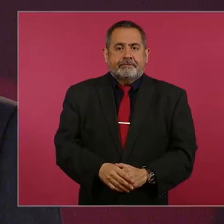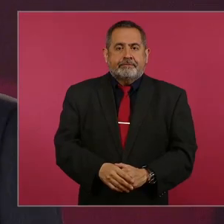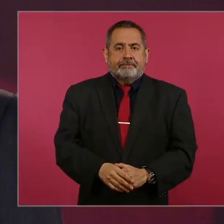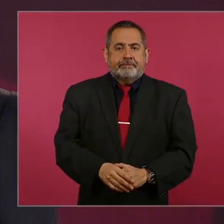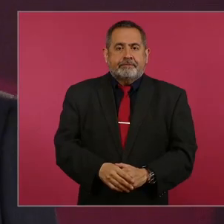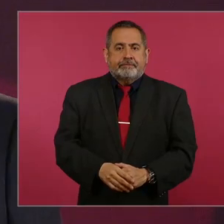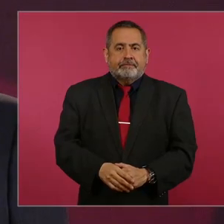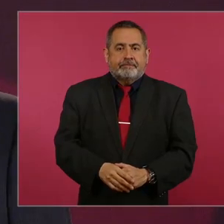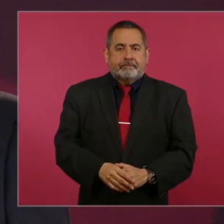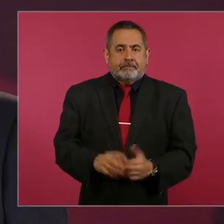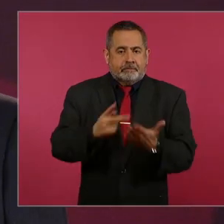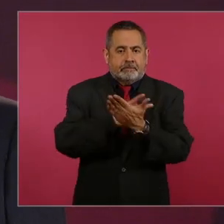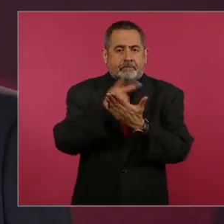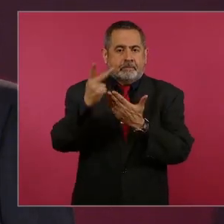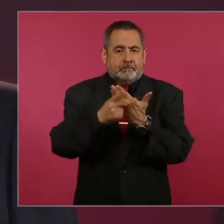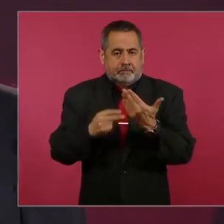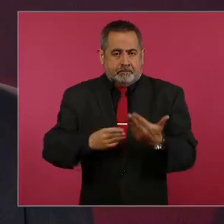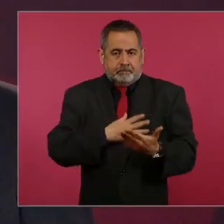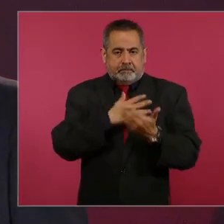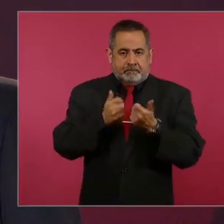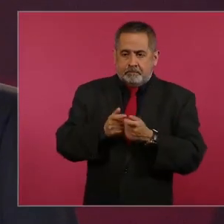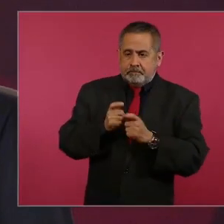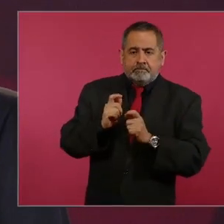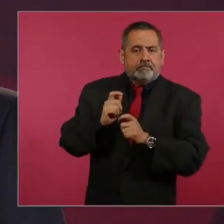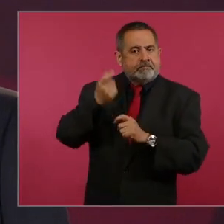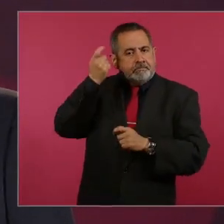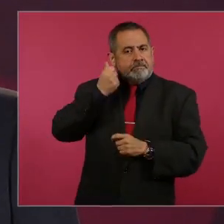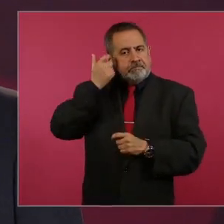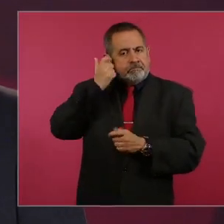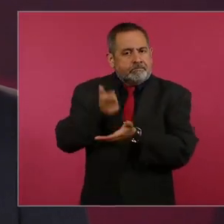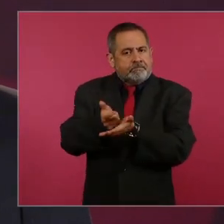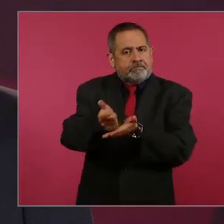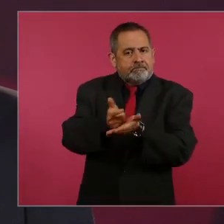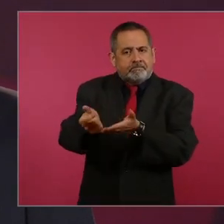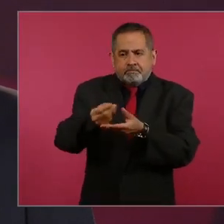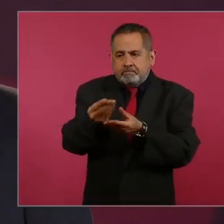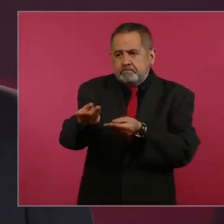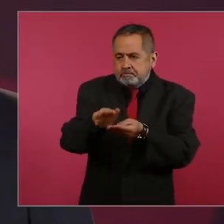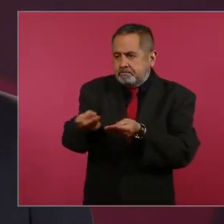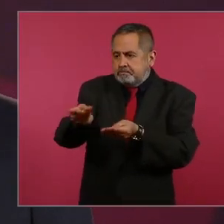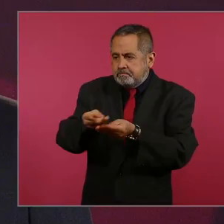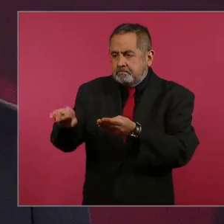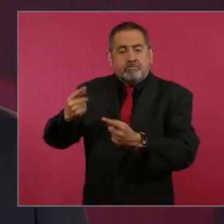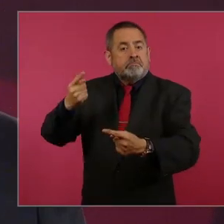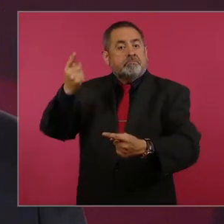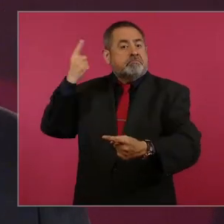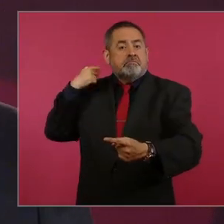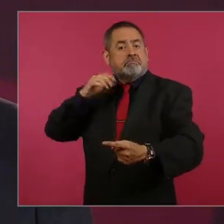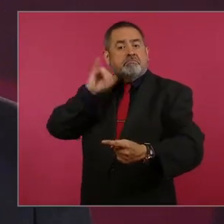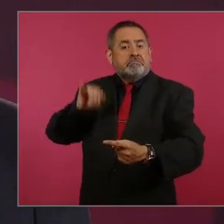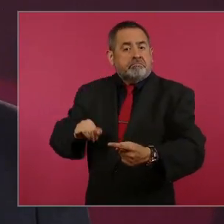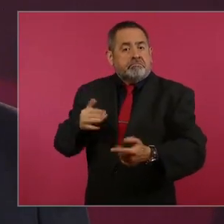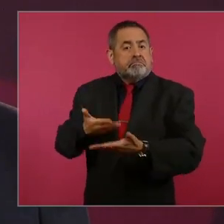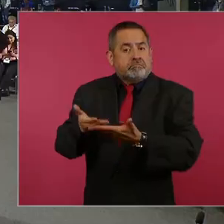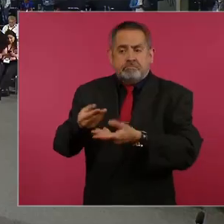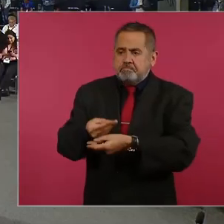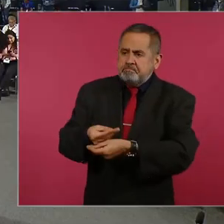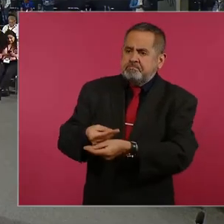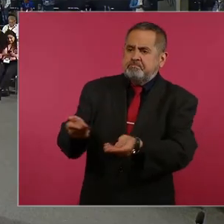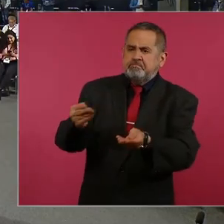los programas de bienestar nunca en la historia se ven dispersados